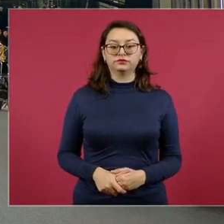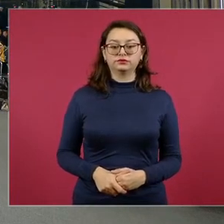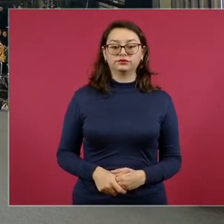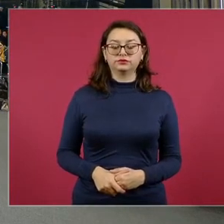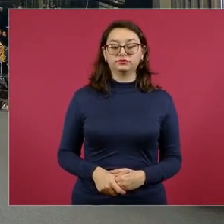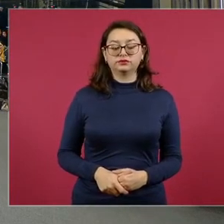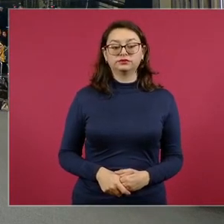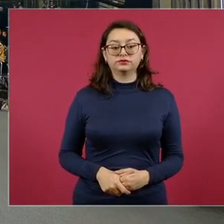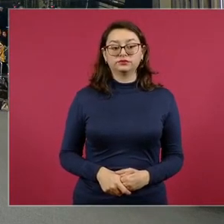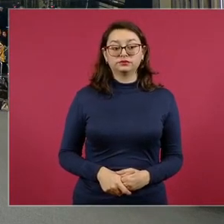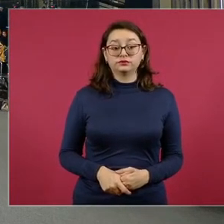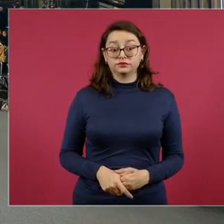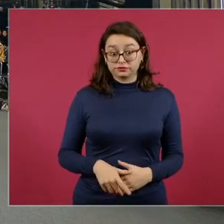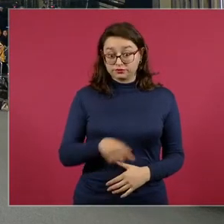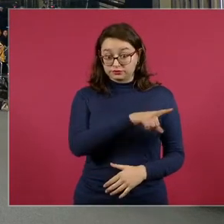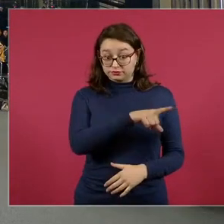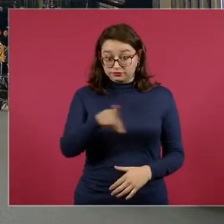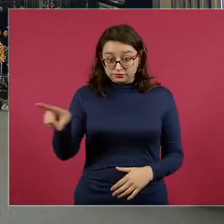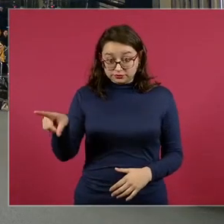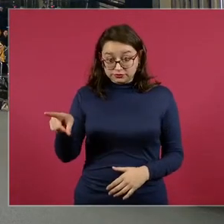Cualquier información